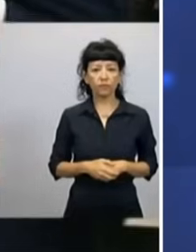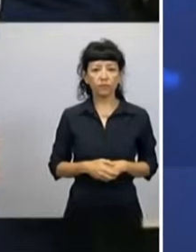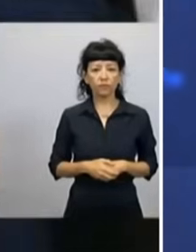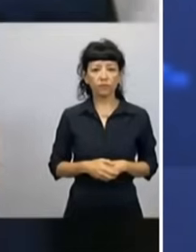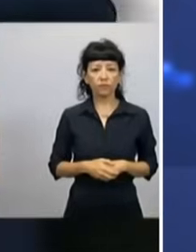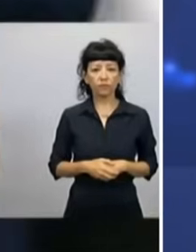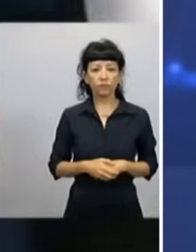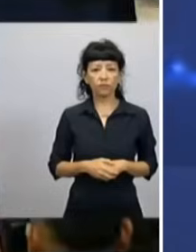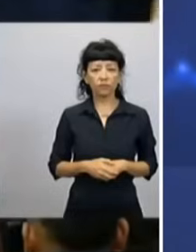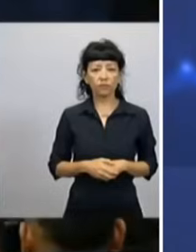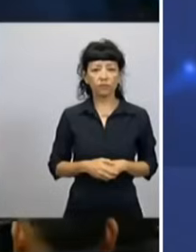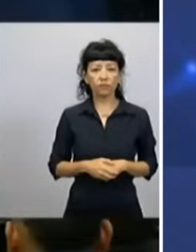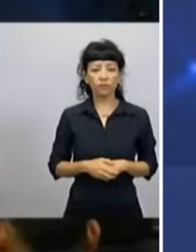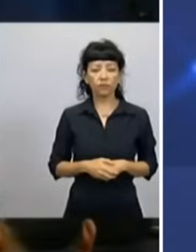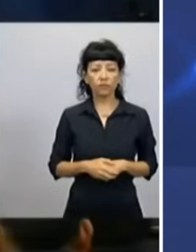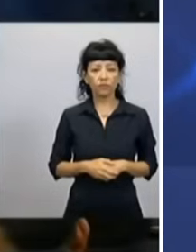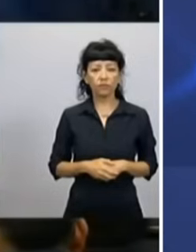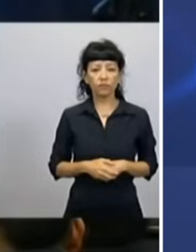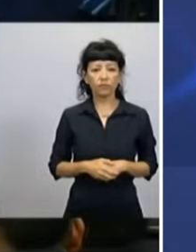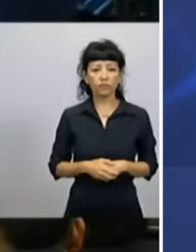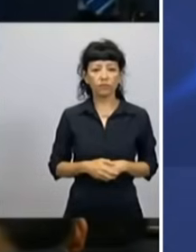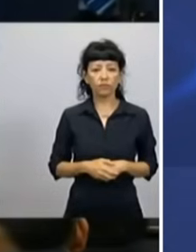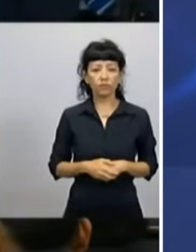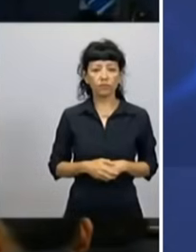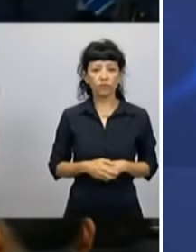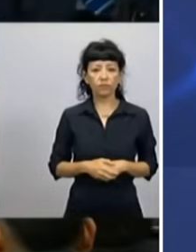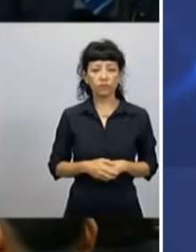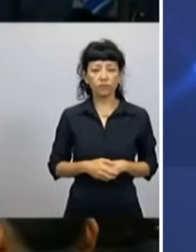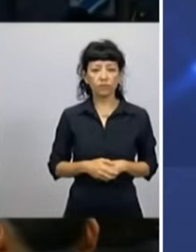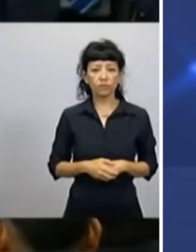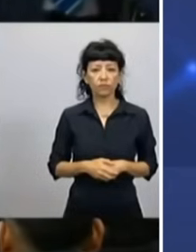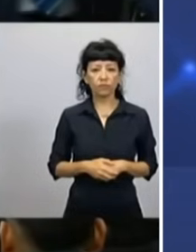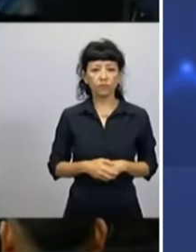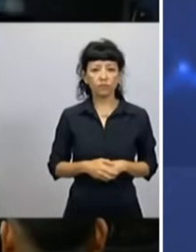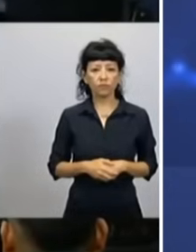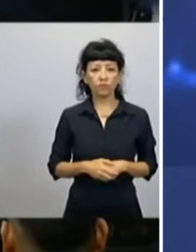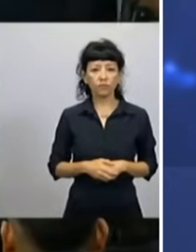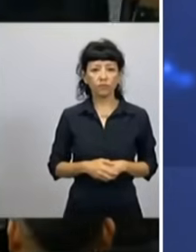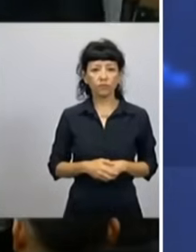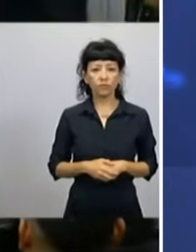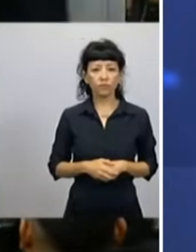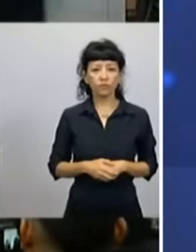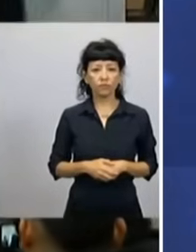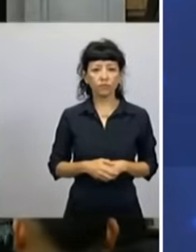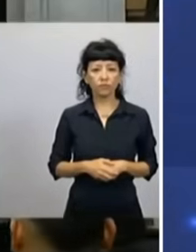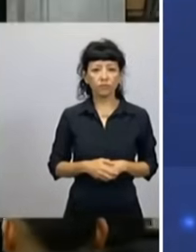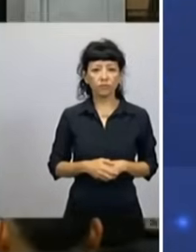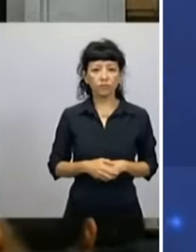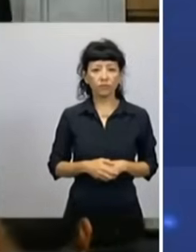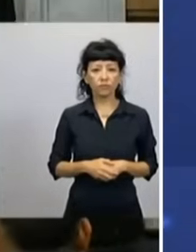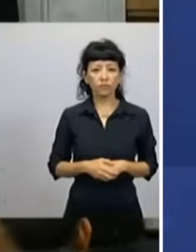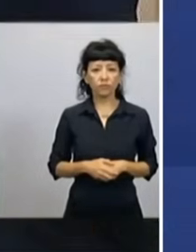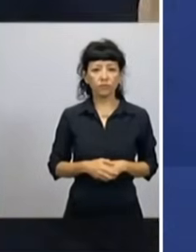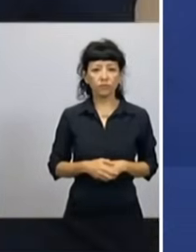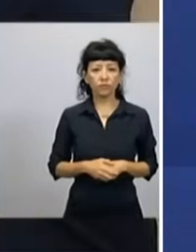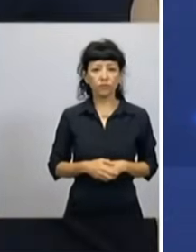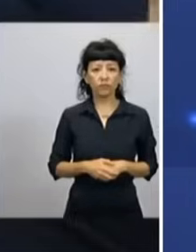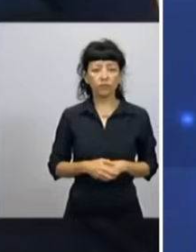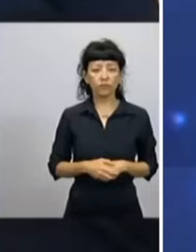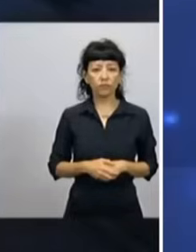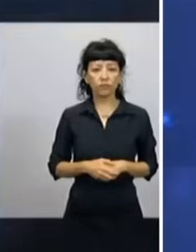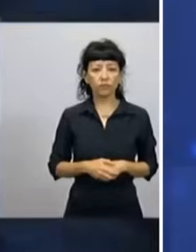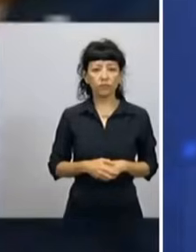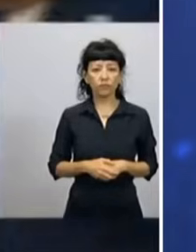el Caputo que tuvo su primer contacto directo con los argentinos en un mensaje grabado. ¿Cuál es el Caputo de antes? Bueno, ya fue